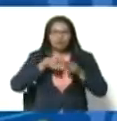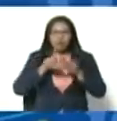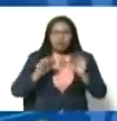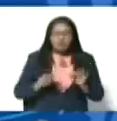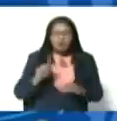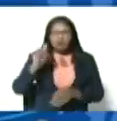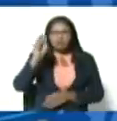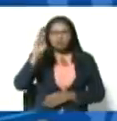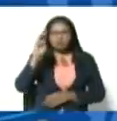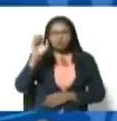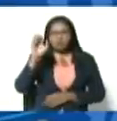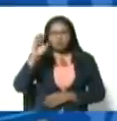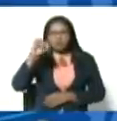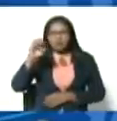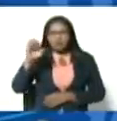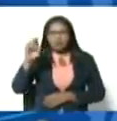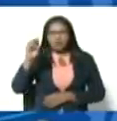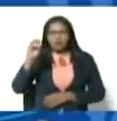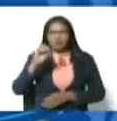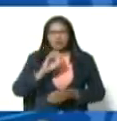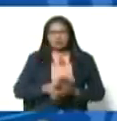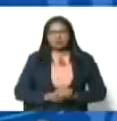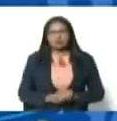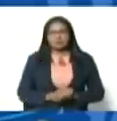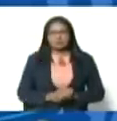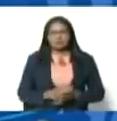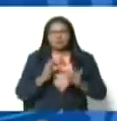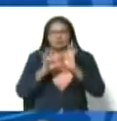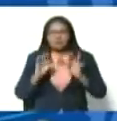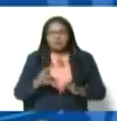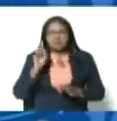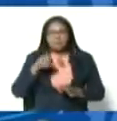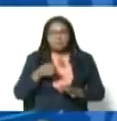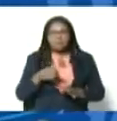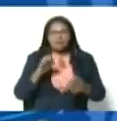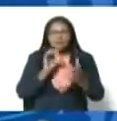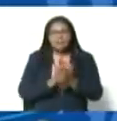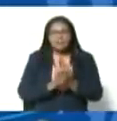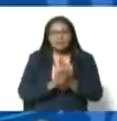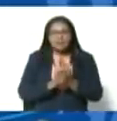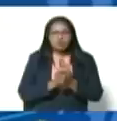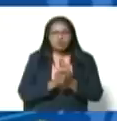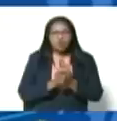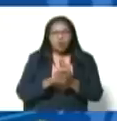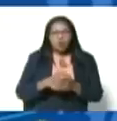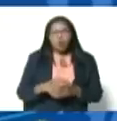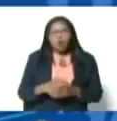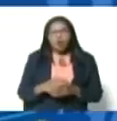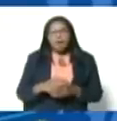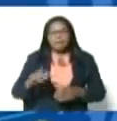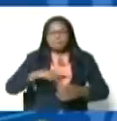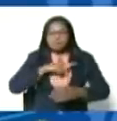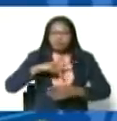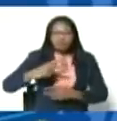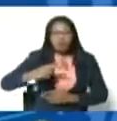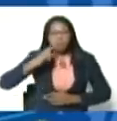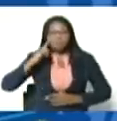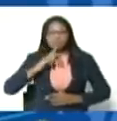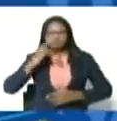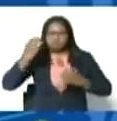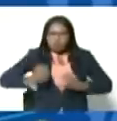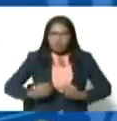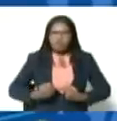Pasión Tupamara. Compañeros, muy bien. Pasión bolivariana.